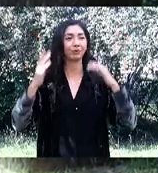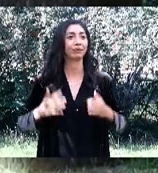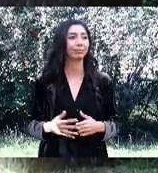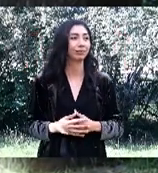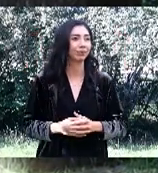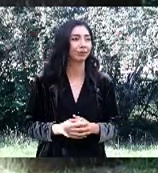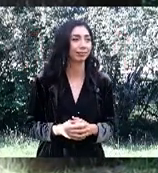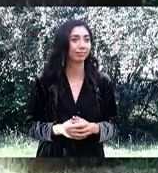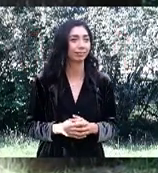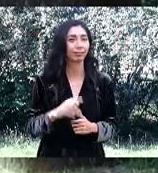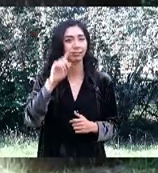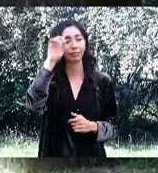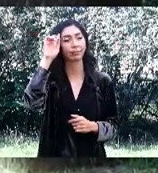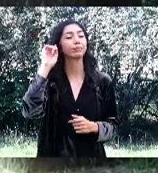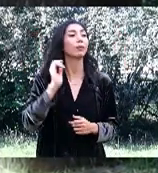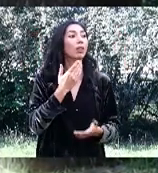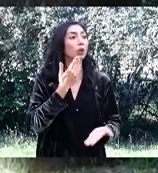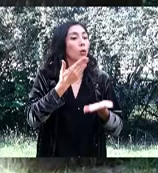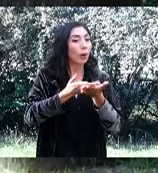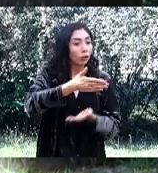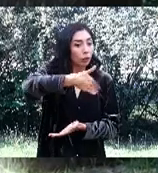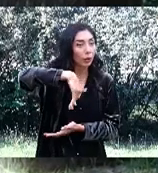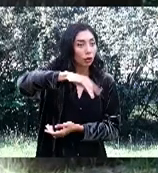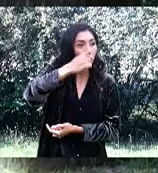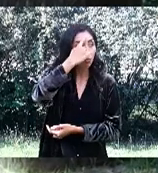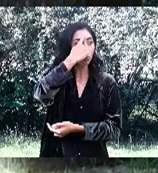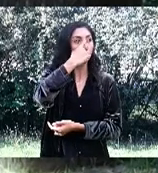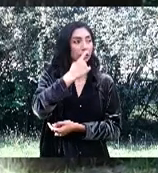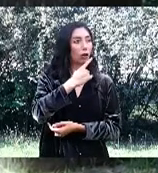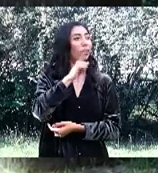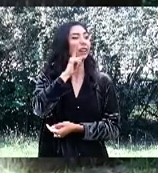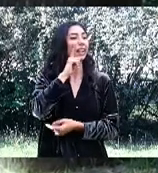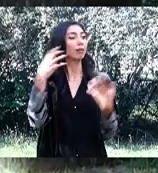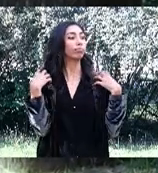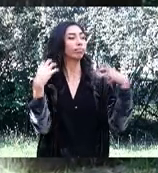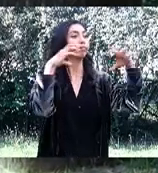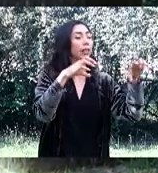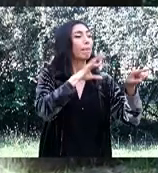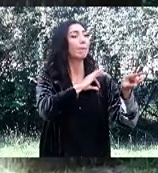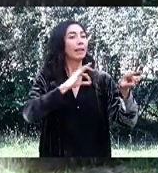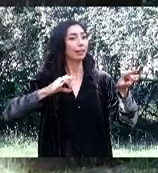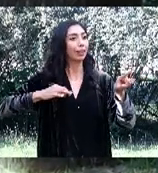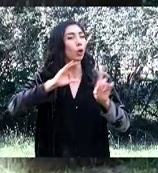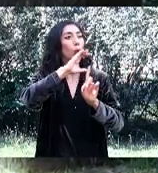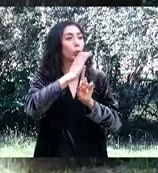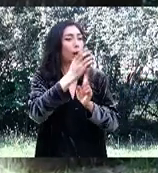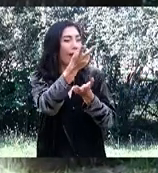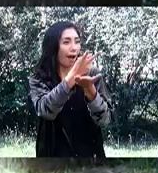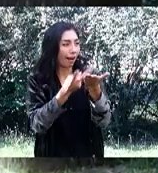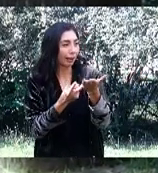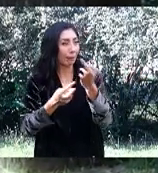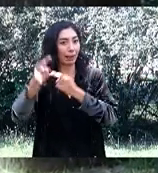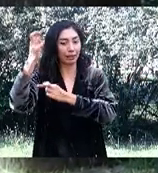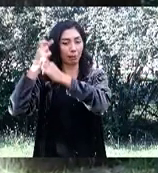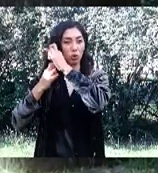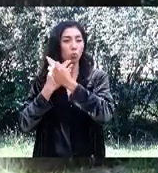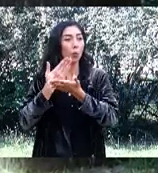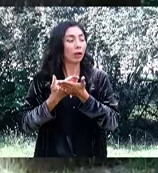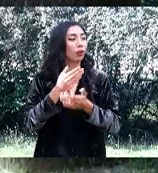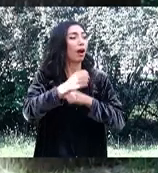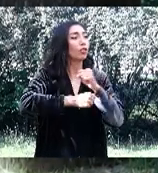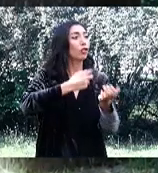bienvenidos cuando nuestro museo pasó a depender del Ministerio de las culturas las artes y el patrimonio en el año